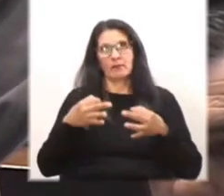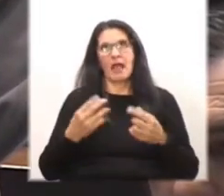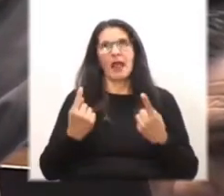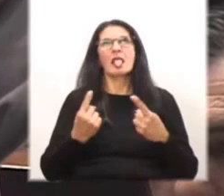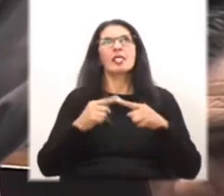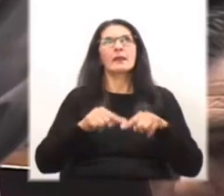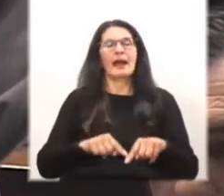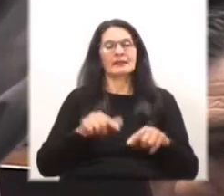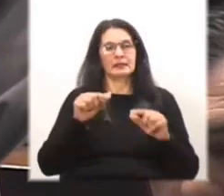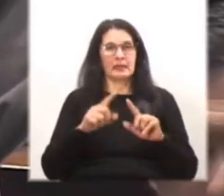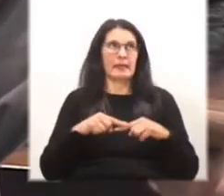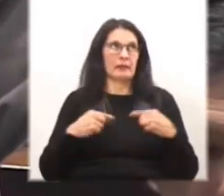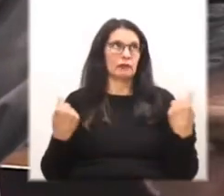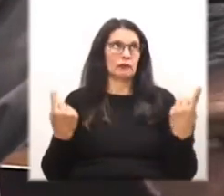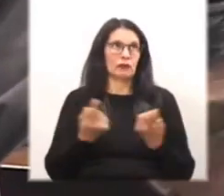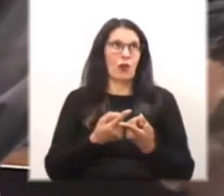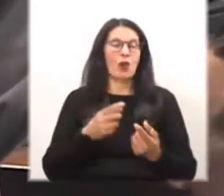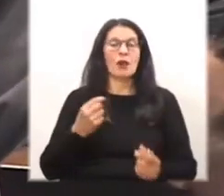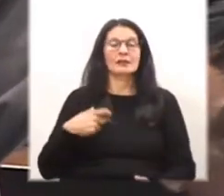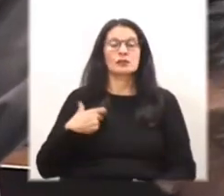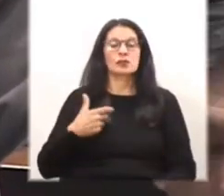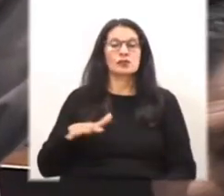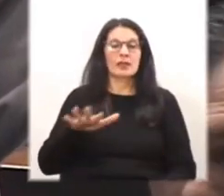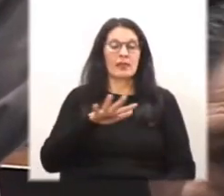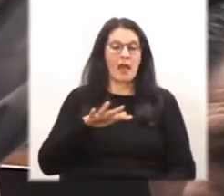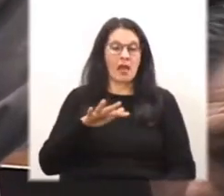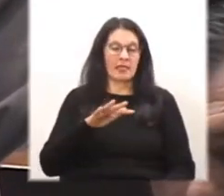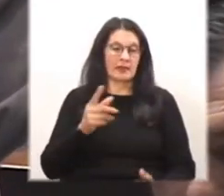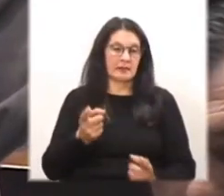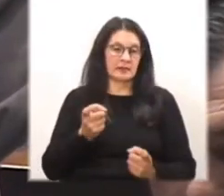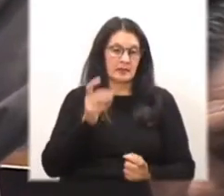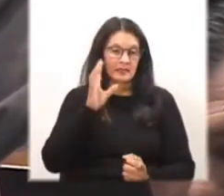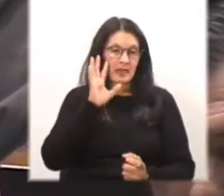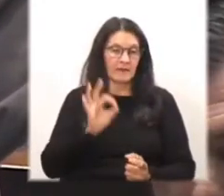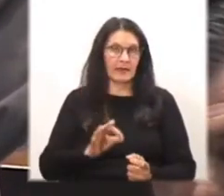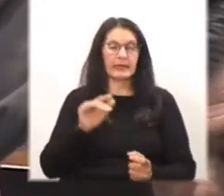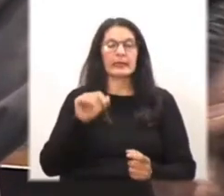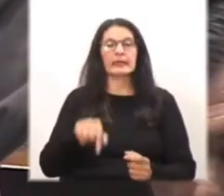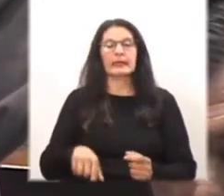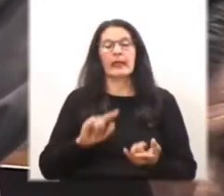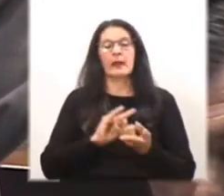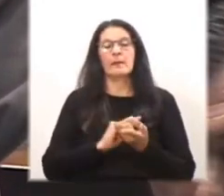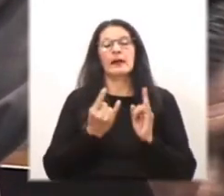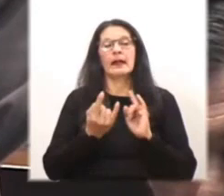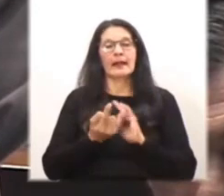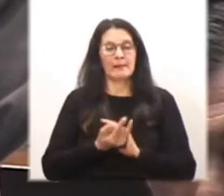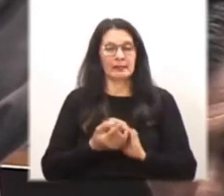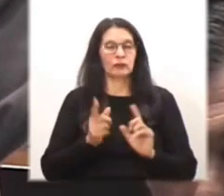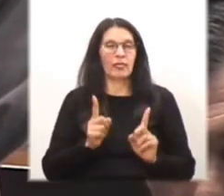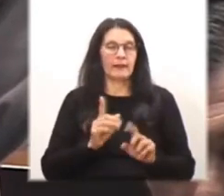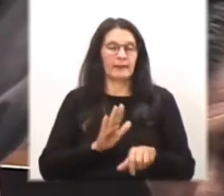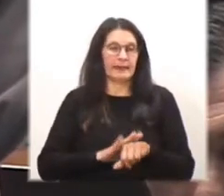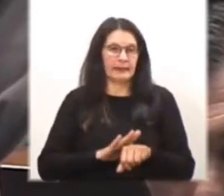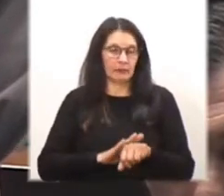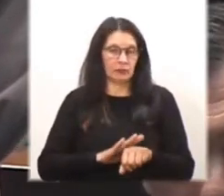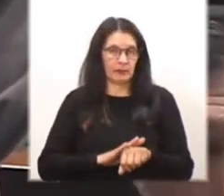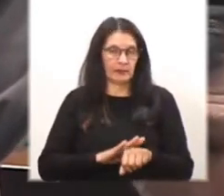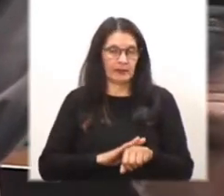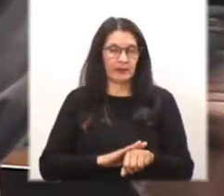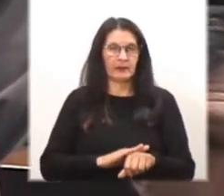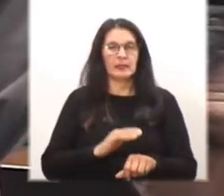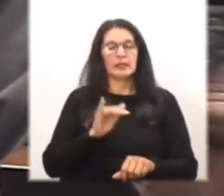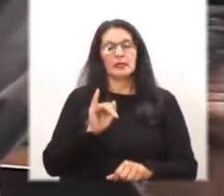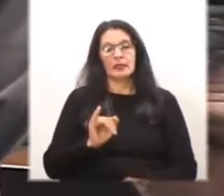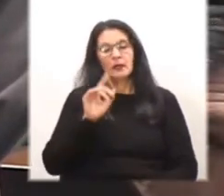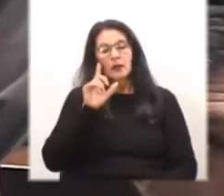nos merecemos todos como sociedad y que este Parlamento una vez más debe ser garantista, y creo que es también la